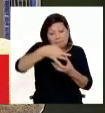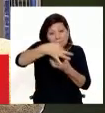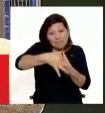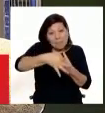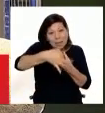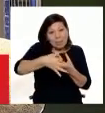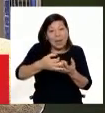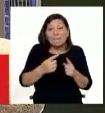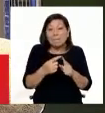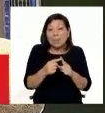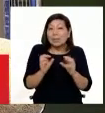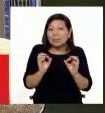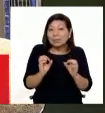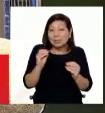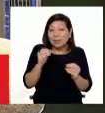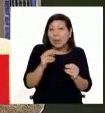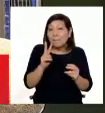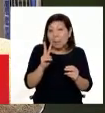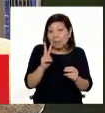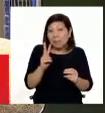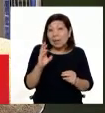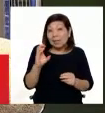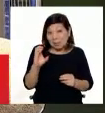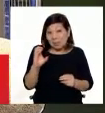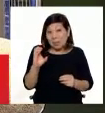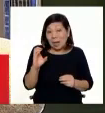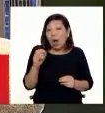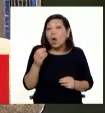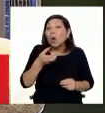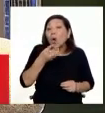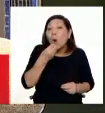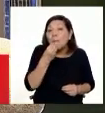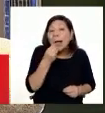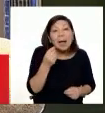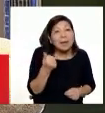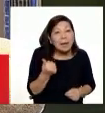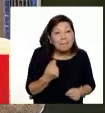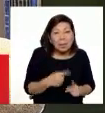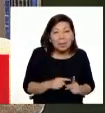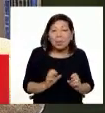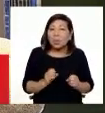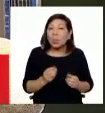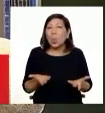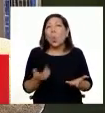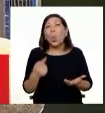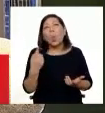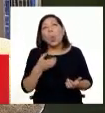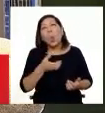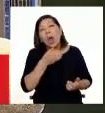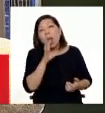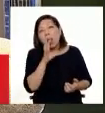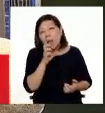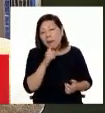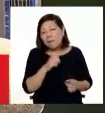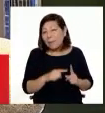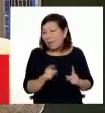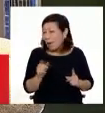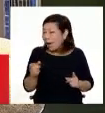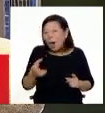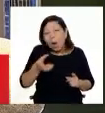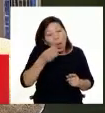mandarina, los cítricos, sobre todo que aportan vitamina C, consumirlos inmediatamente. Es decir, si uno se va a hacer un jugo de naranja,